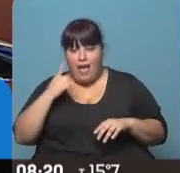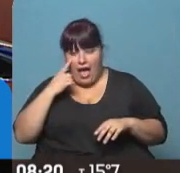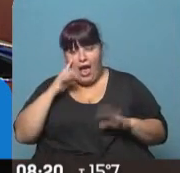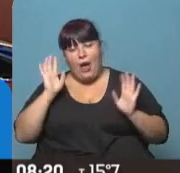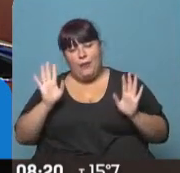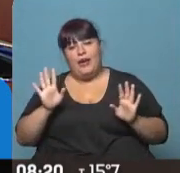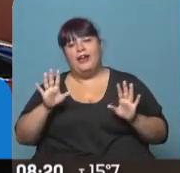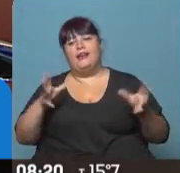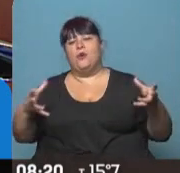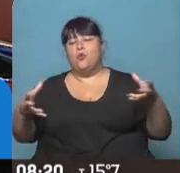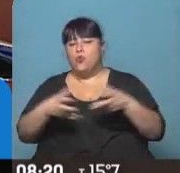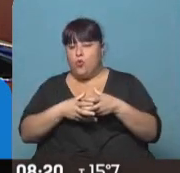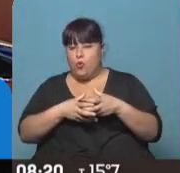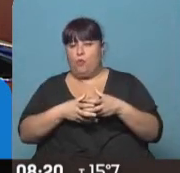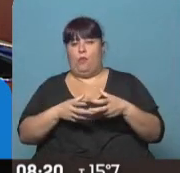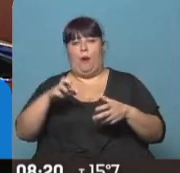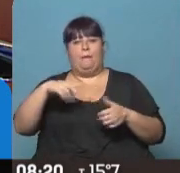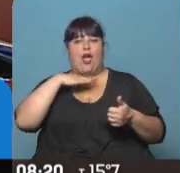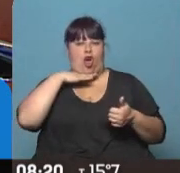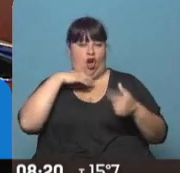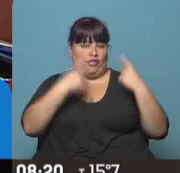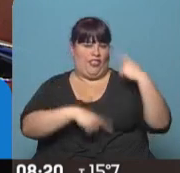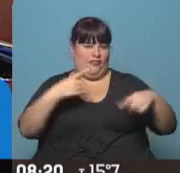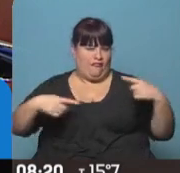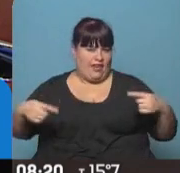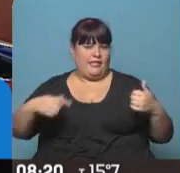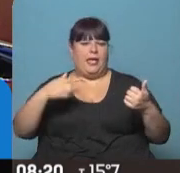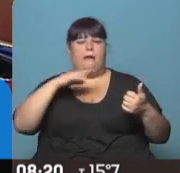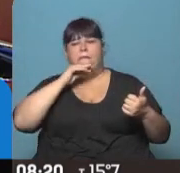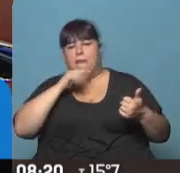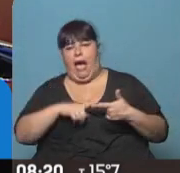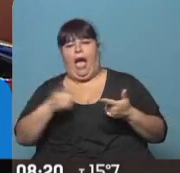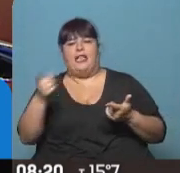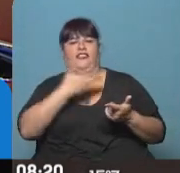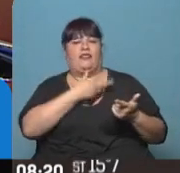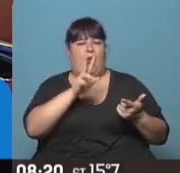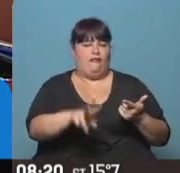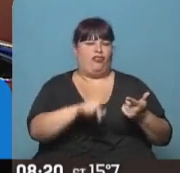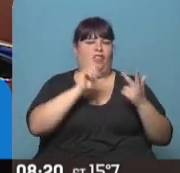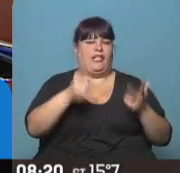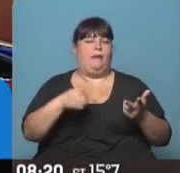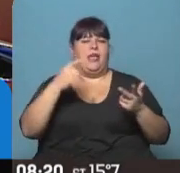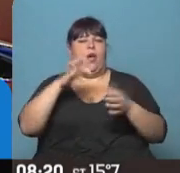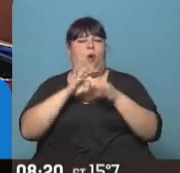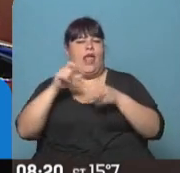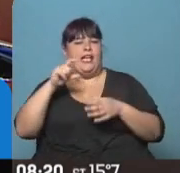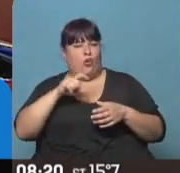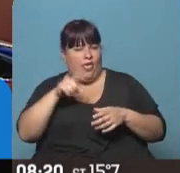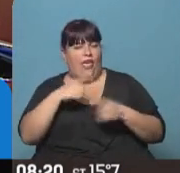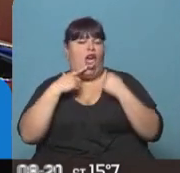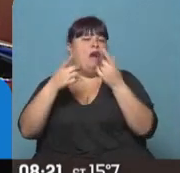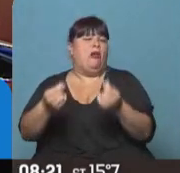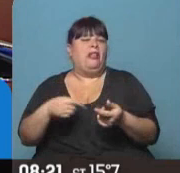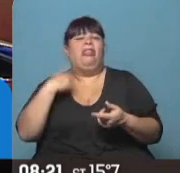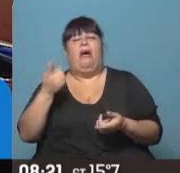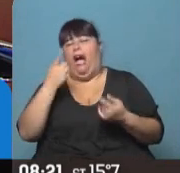que hay todo un sector del pejotismo en sus distintas variantes, Massa, Frente para la Victoria, incluso los de Unidad Ciudadana, que protestan,